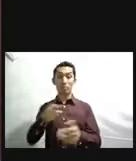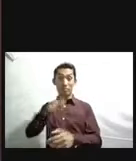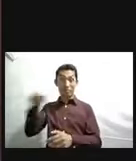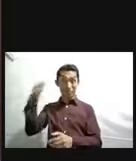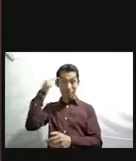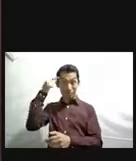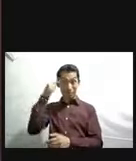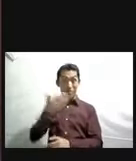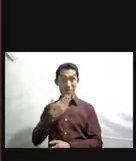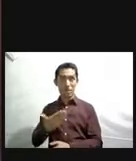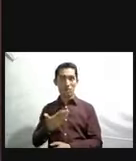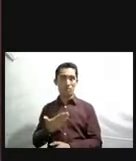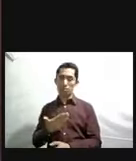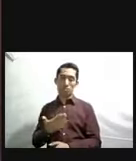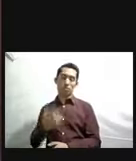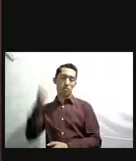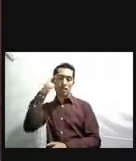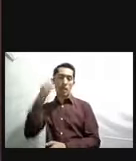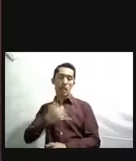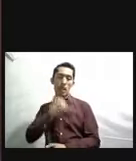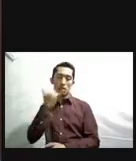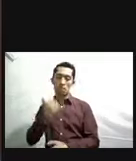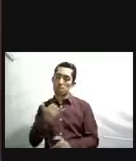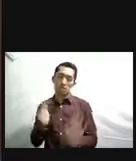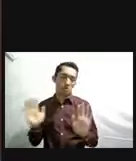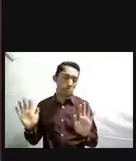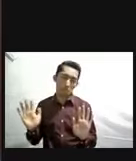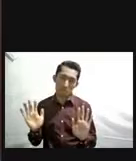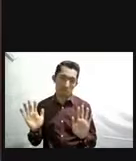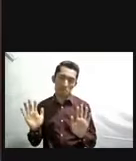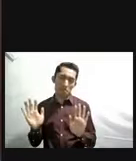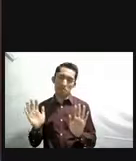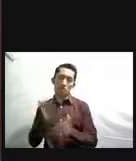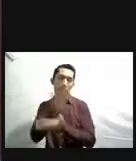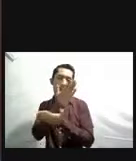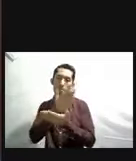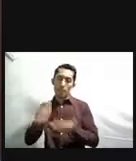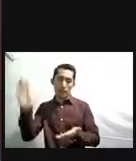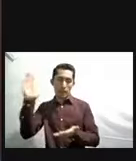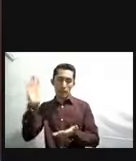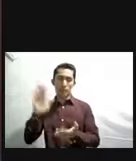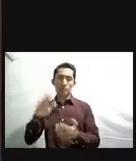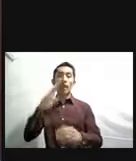obediencia. La responsabilidad debe ser, insisto, un valor